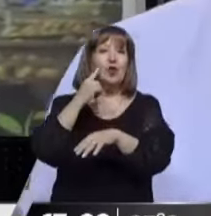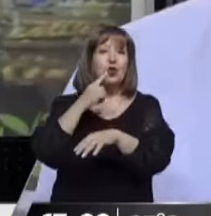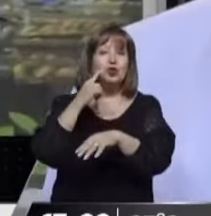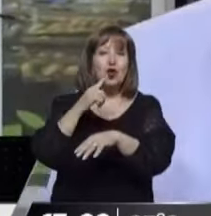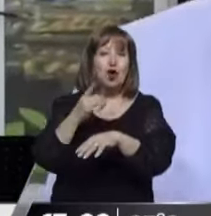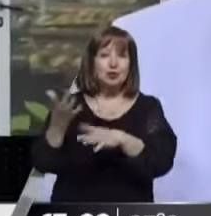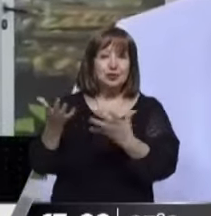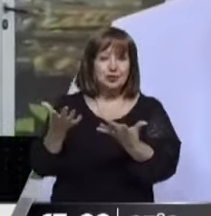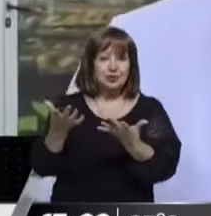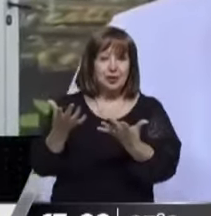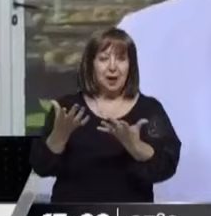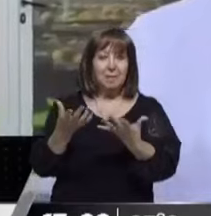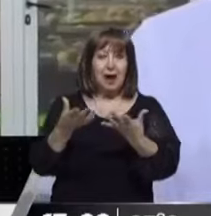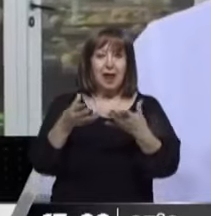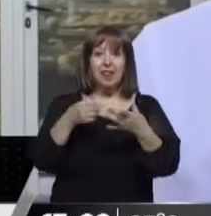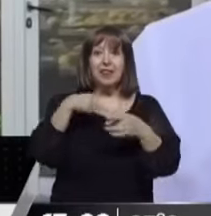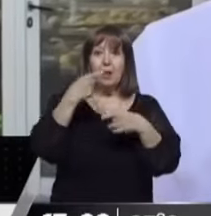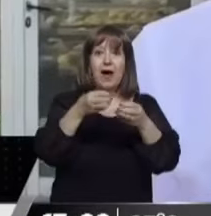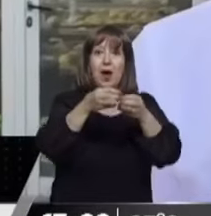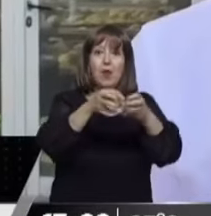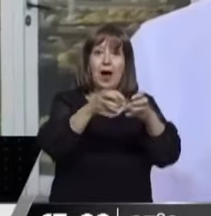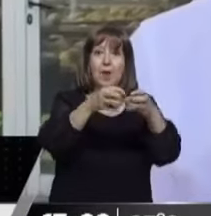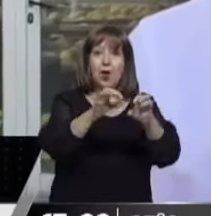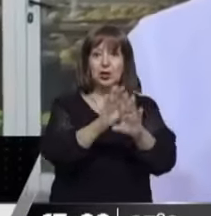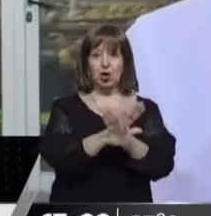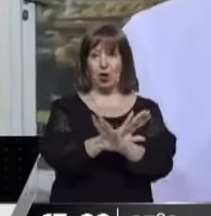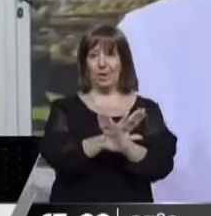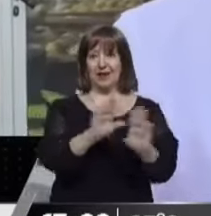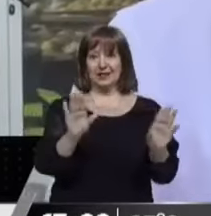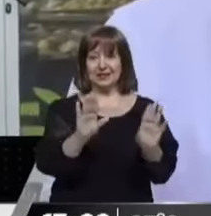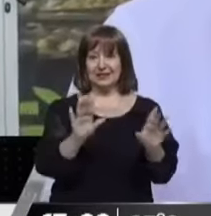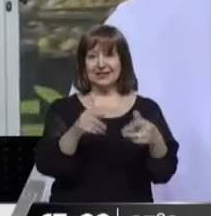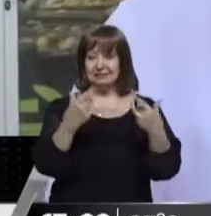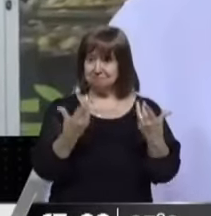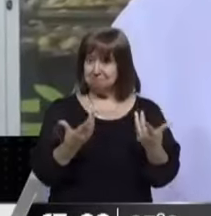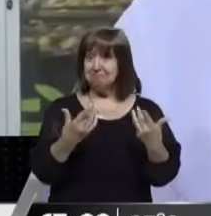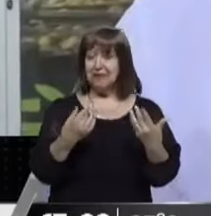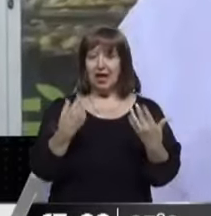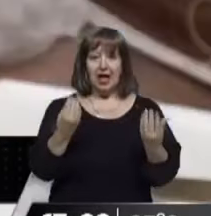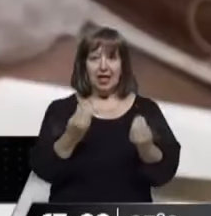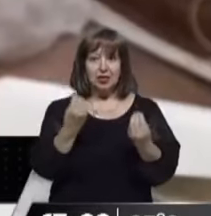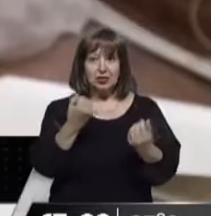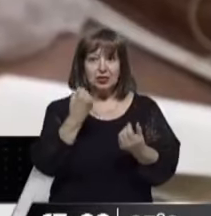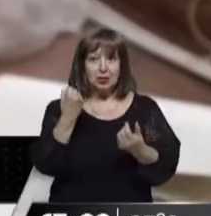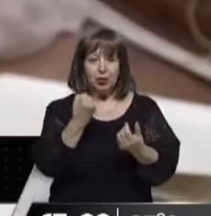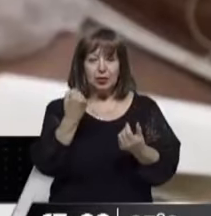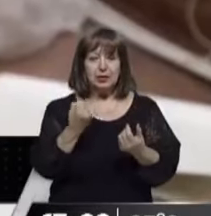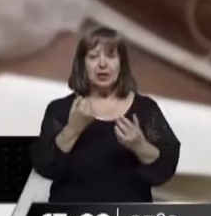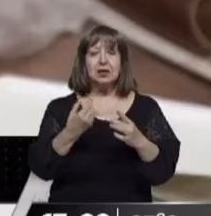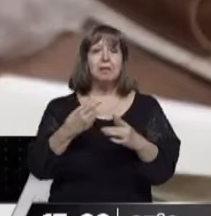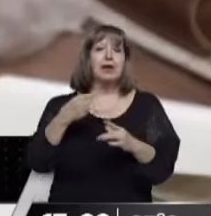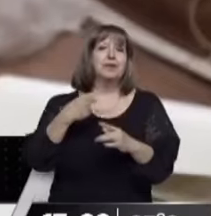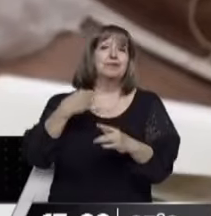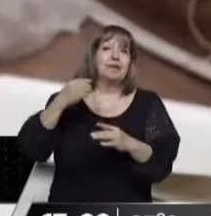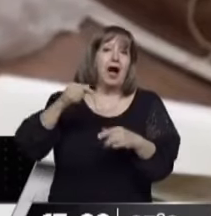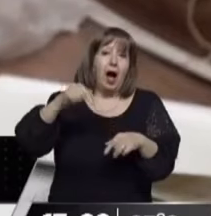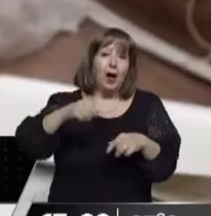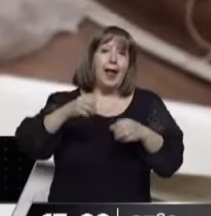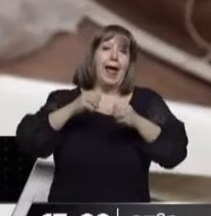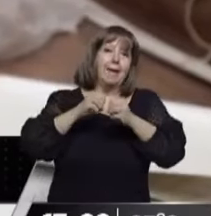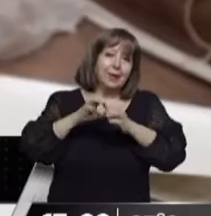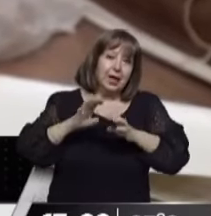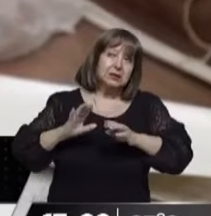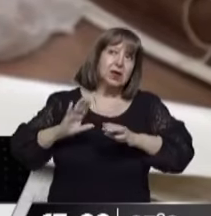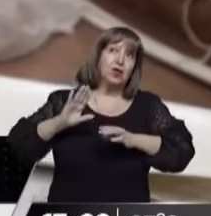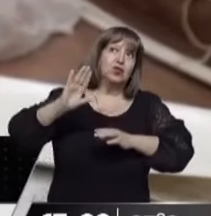en justamente lograr las dosis de radiación adecuadas para que los insectos sean competitivos con los autóctonos con los que están afectando